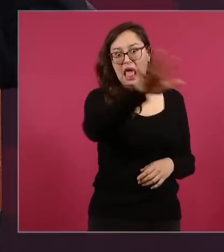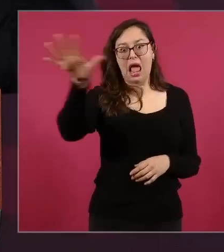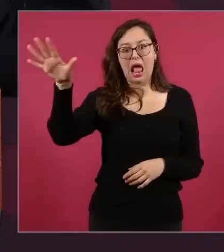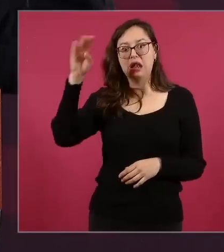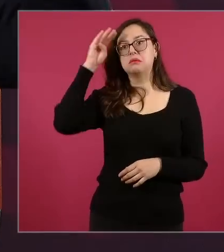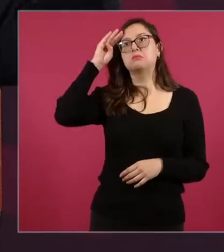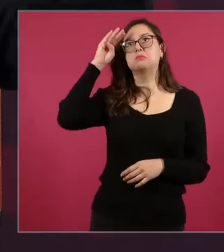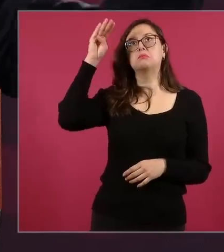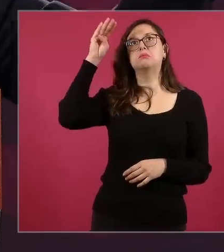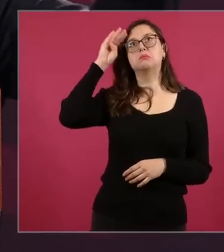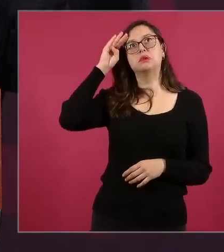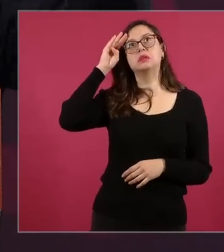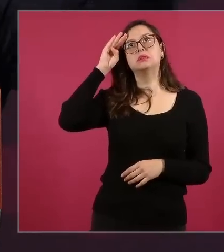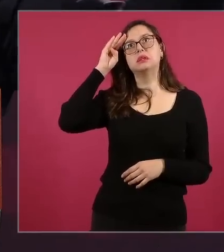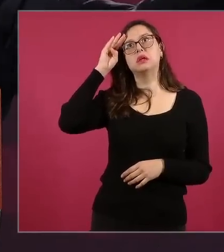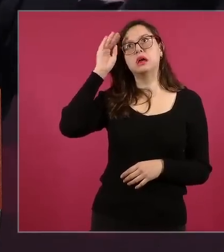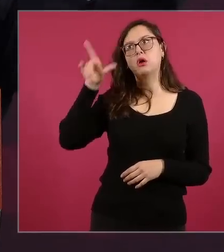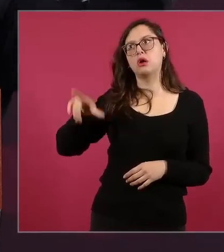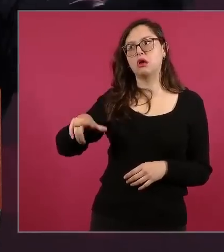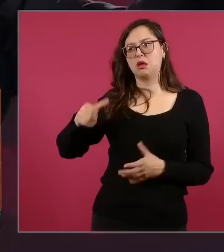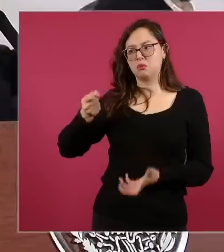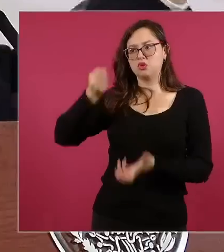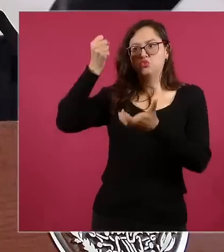en la despolitización